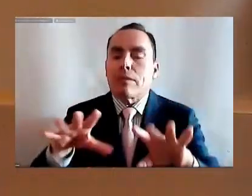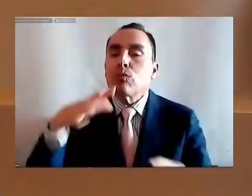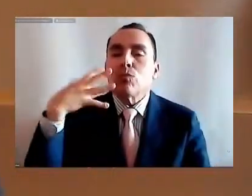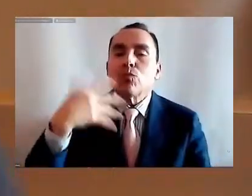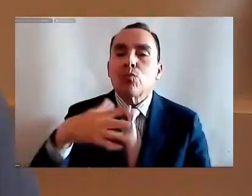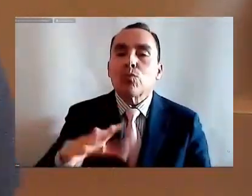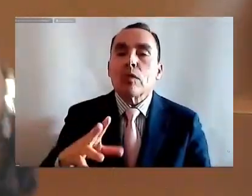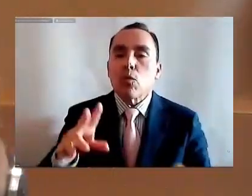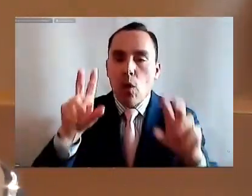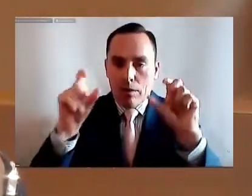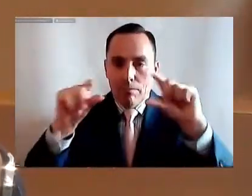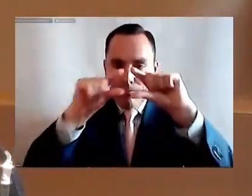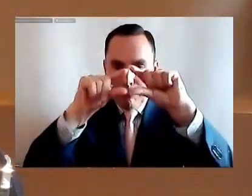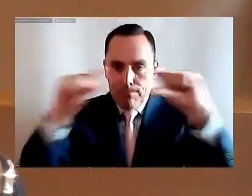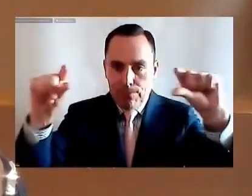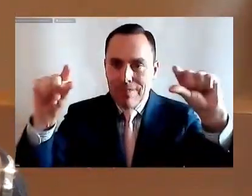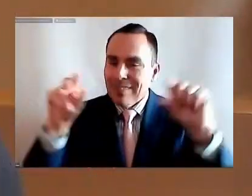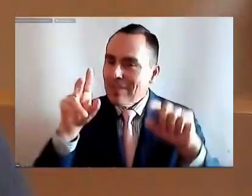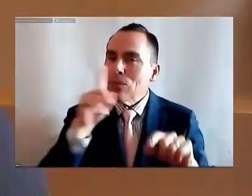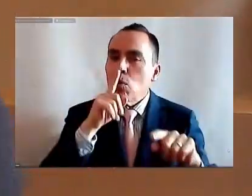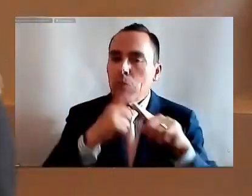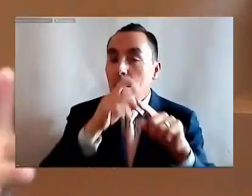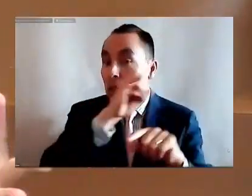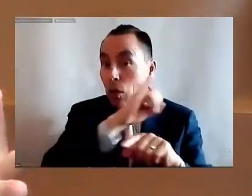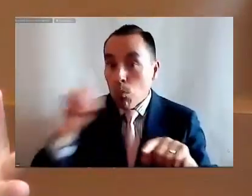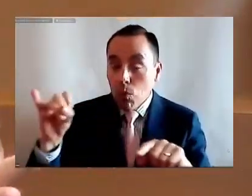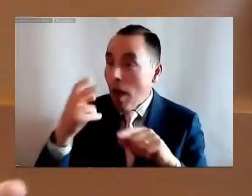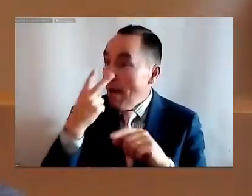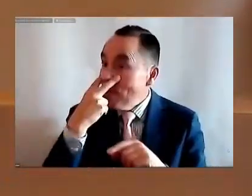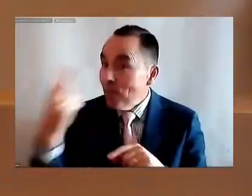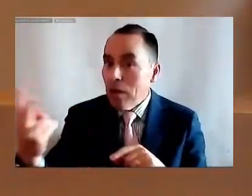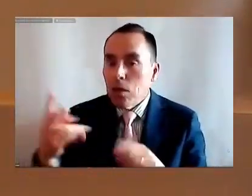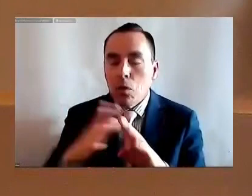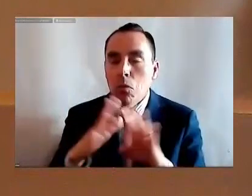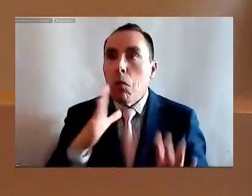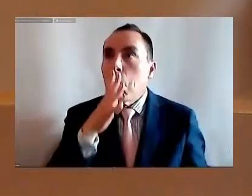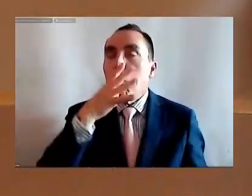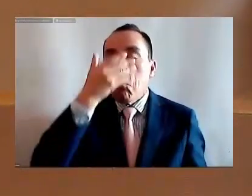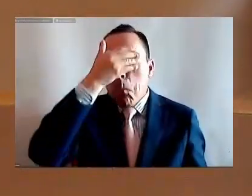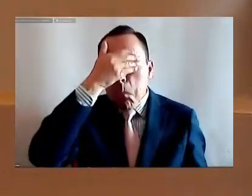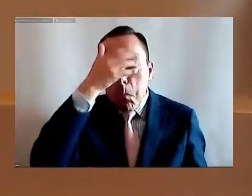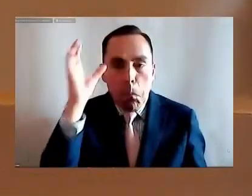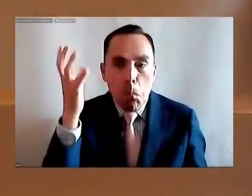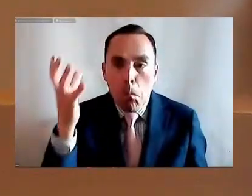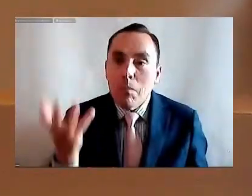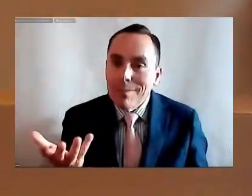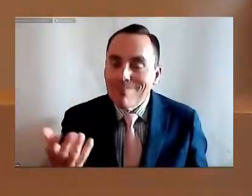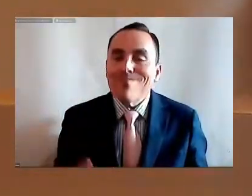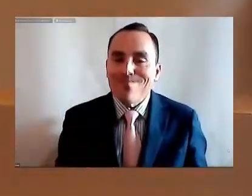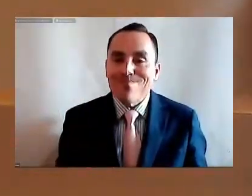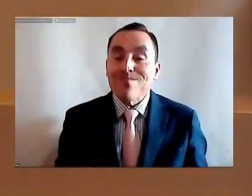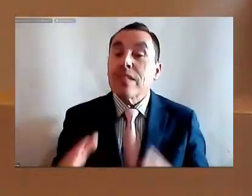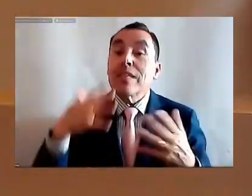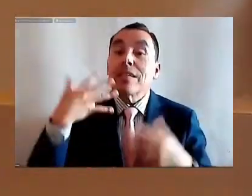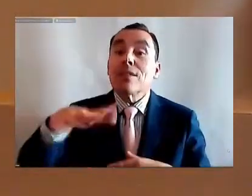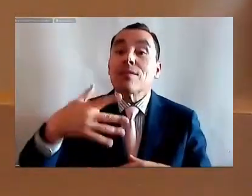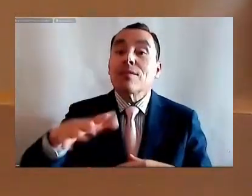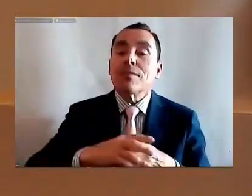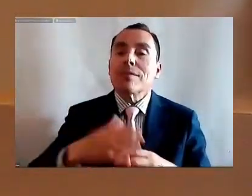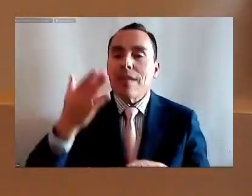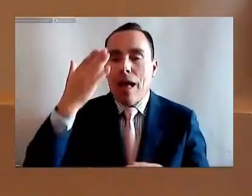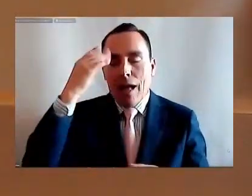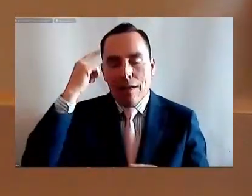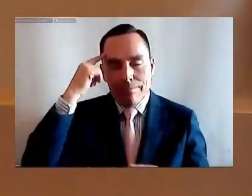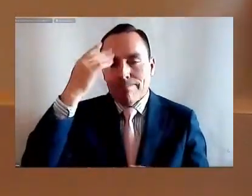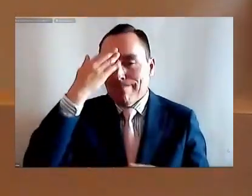etiqueta, porque eso te permite verlo después y no que pase desapercibido, ¿no? Y entonces es importante hacer presente que generalmente